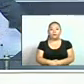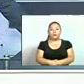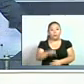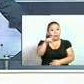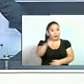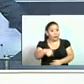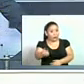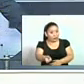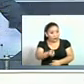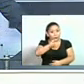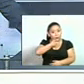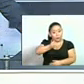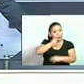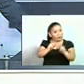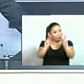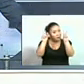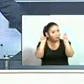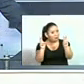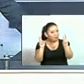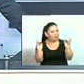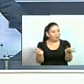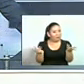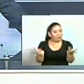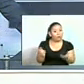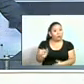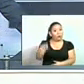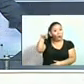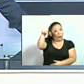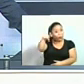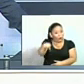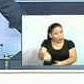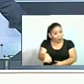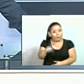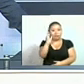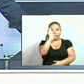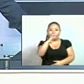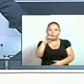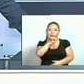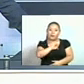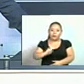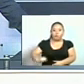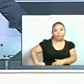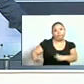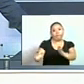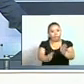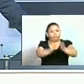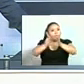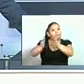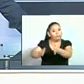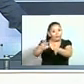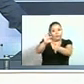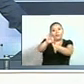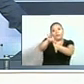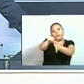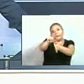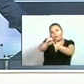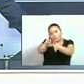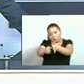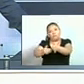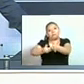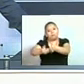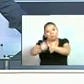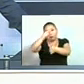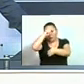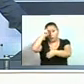Vamos de inmediato al detalle de las informaciones. Hoy El Salvador entró en una nueva fase de reapertura de las actividades económicas y productivas.